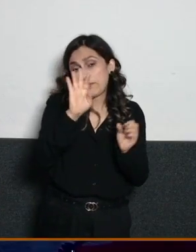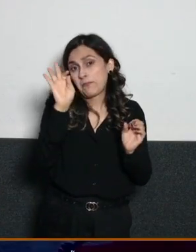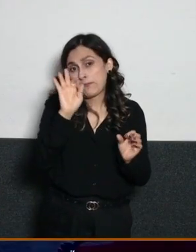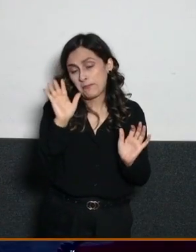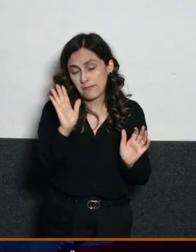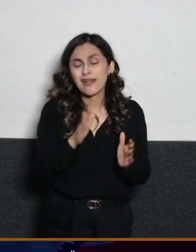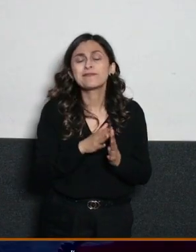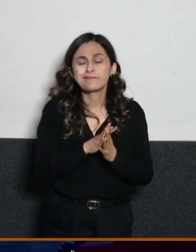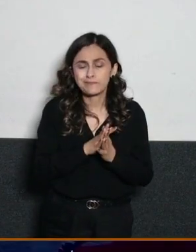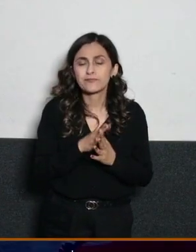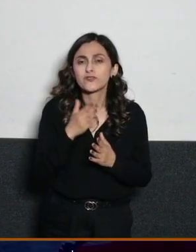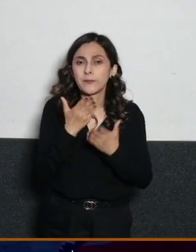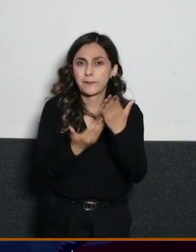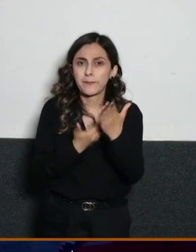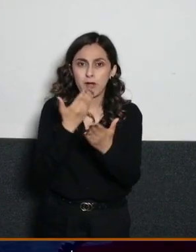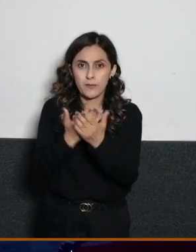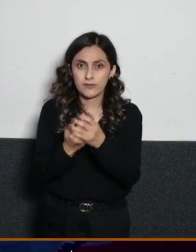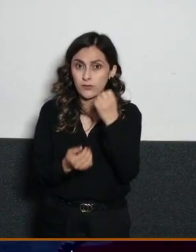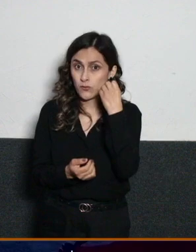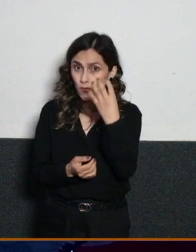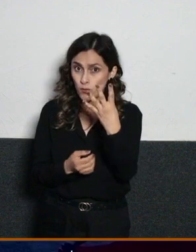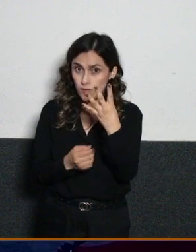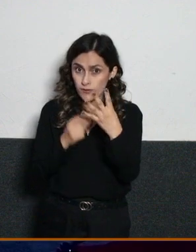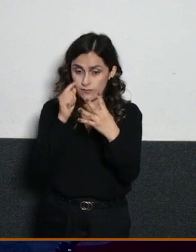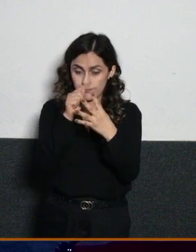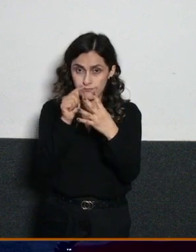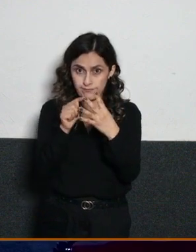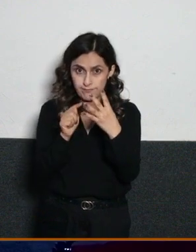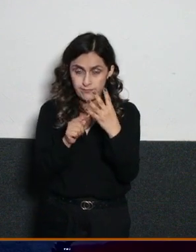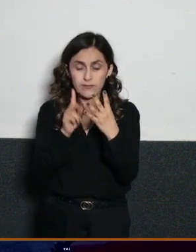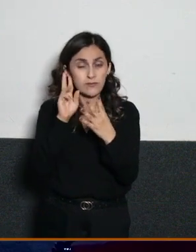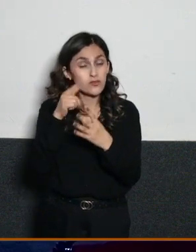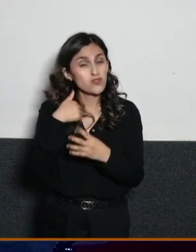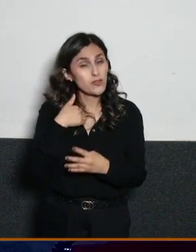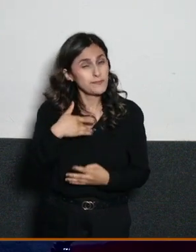Les propongo 4 cosas. Creo que en el futuro